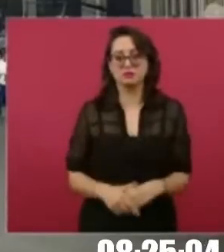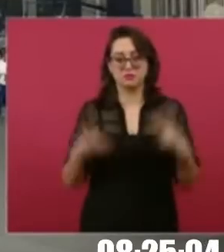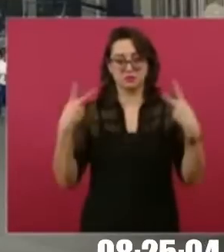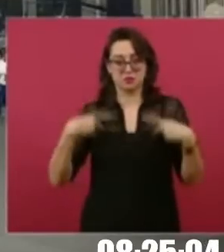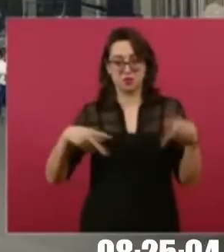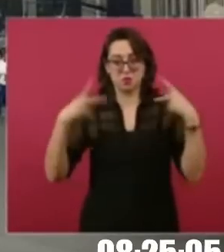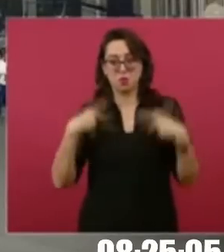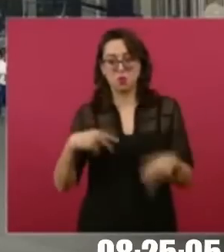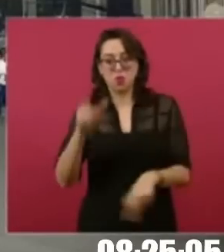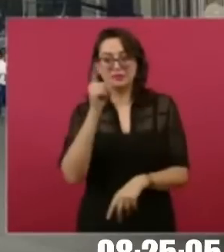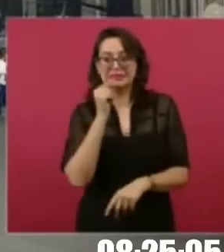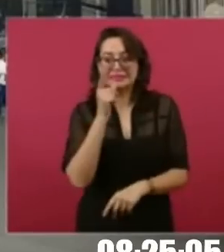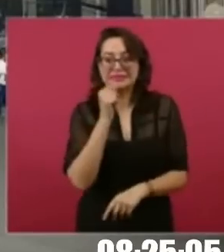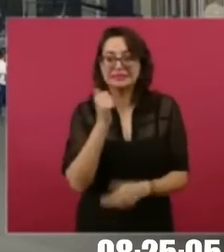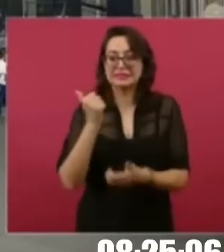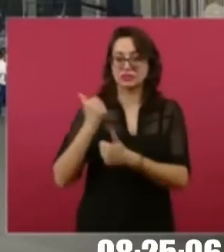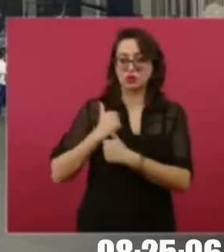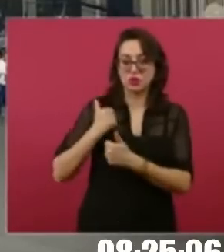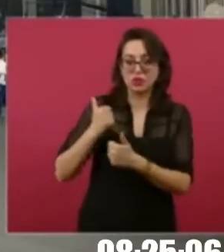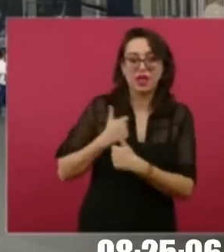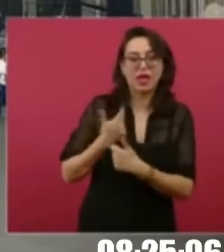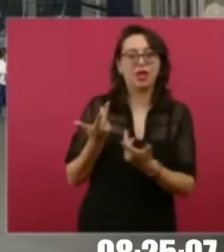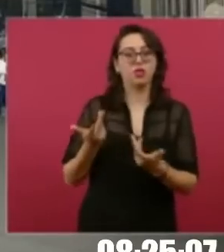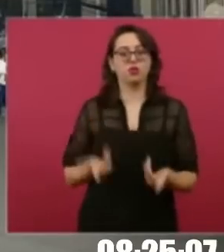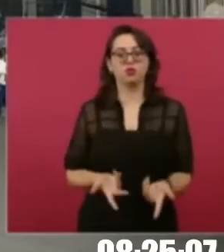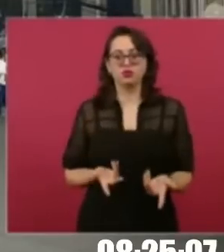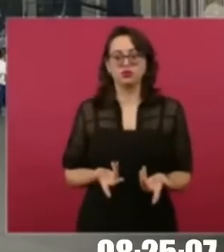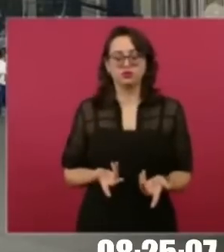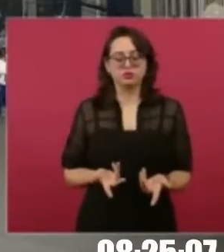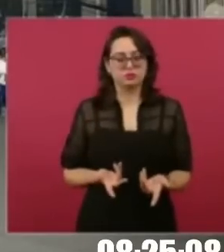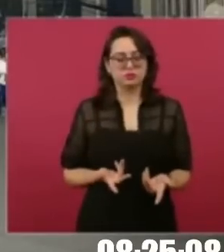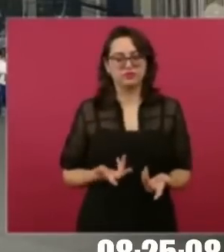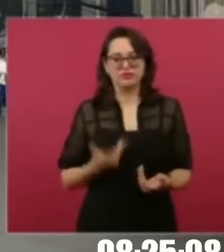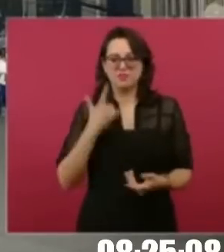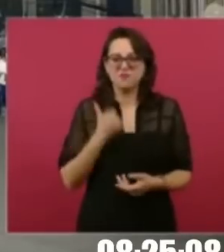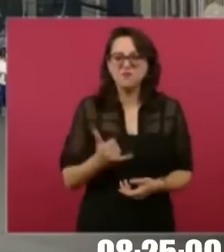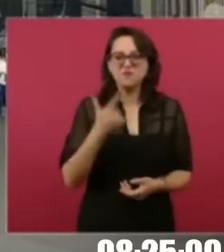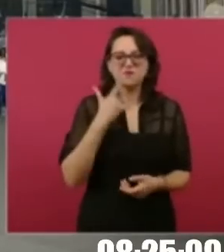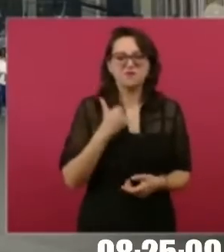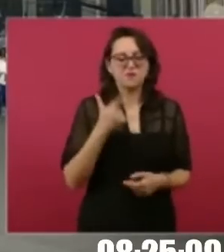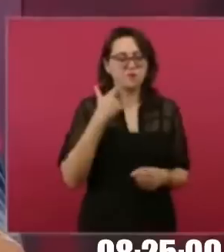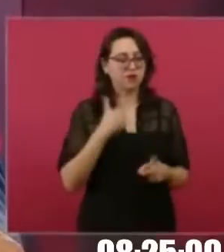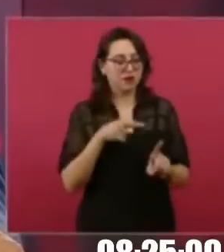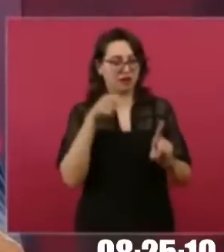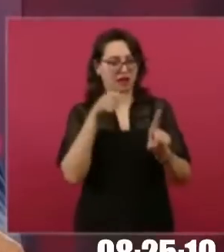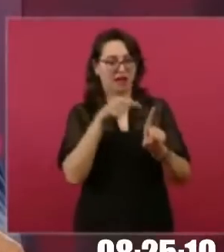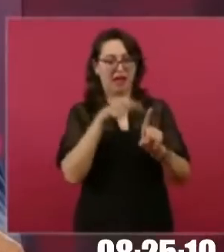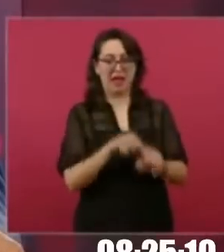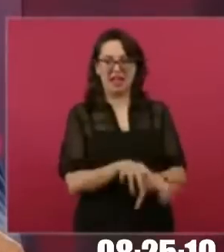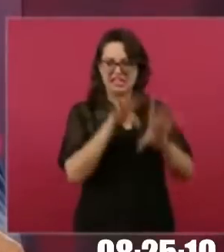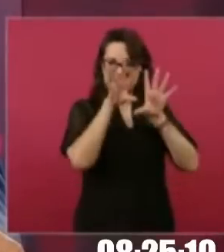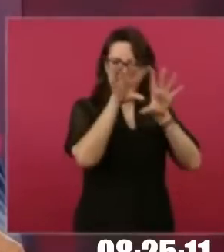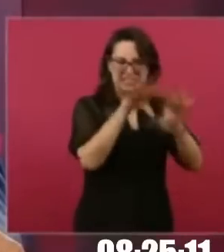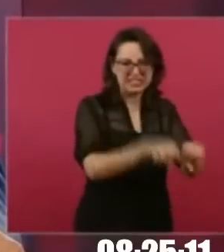tranquilidad Imagínese se libera a un presunto delincuente un homicida